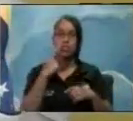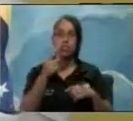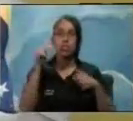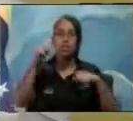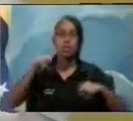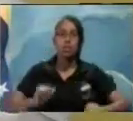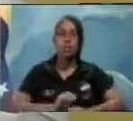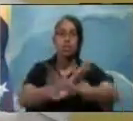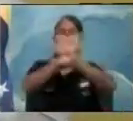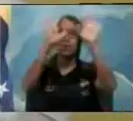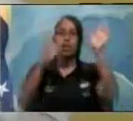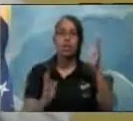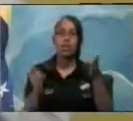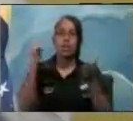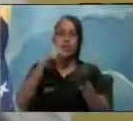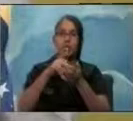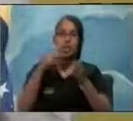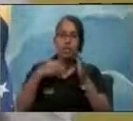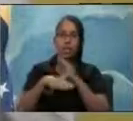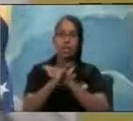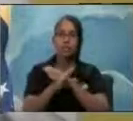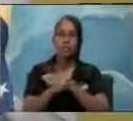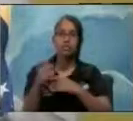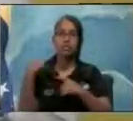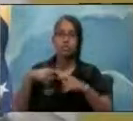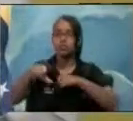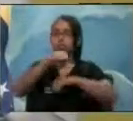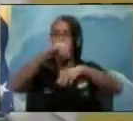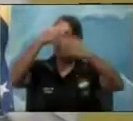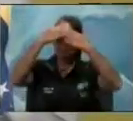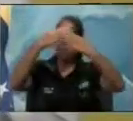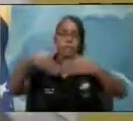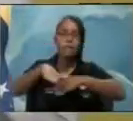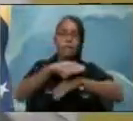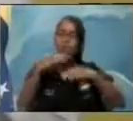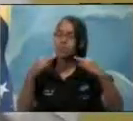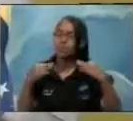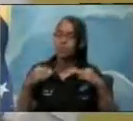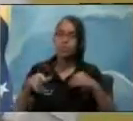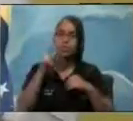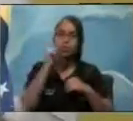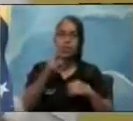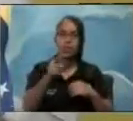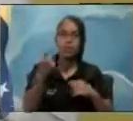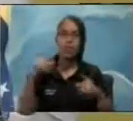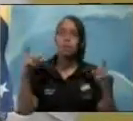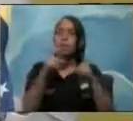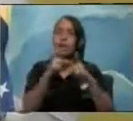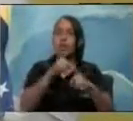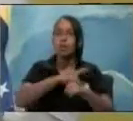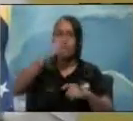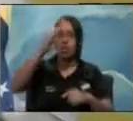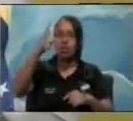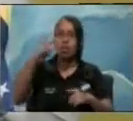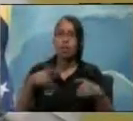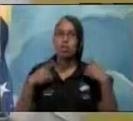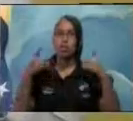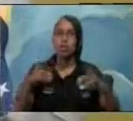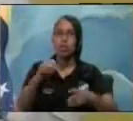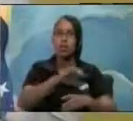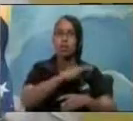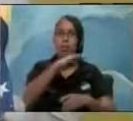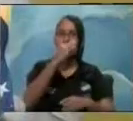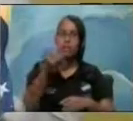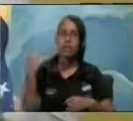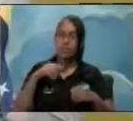esta mañana, levántate y anda. Hay una unción sobrenatural sobre ti, hay palabra de Dios, hay dones espirituales que tienes